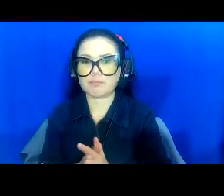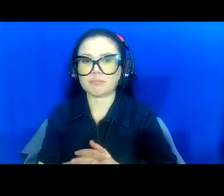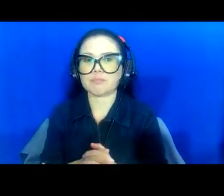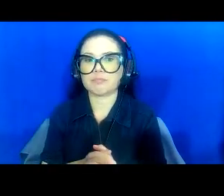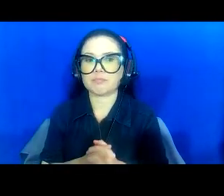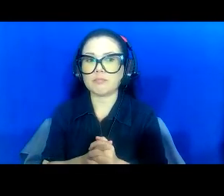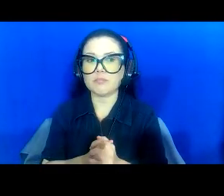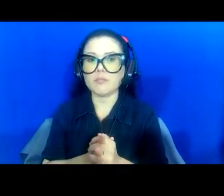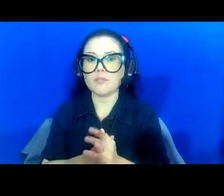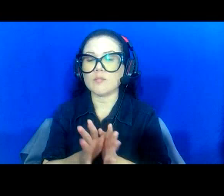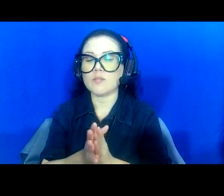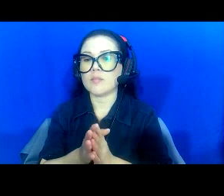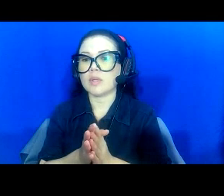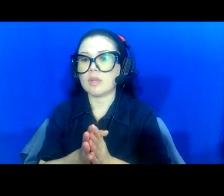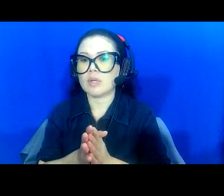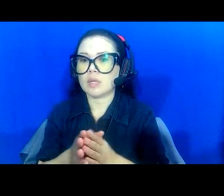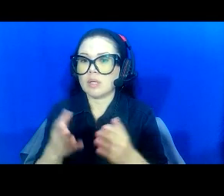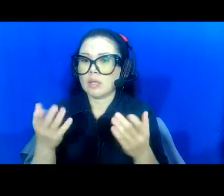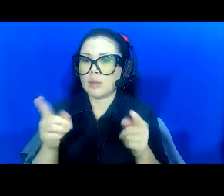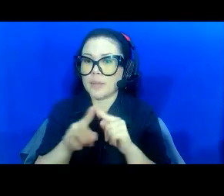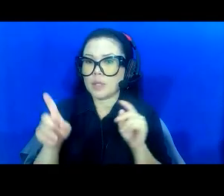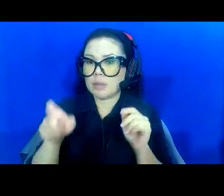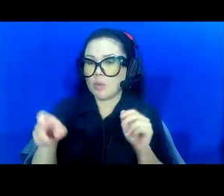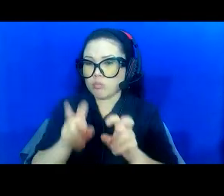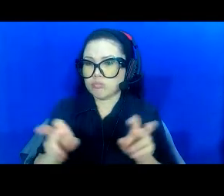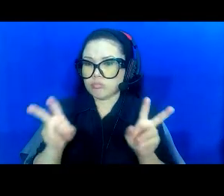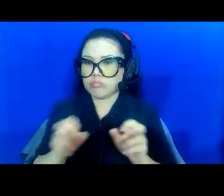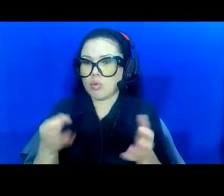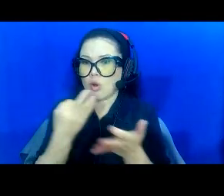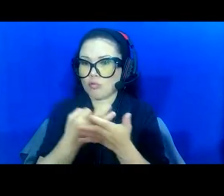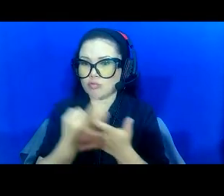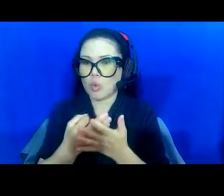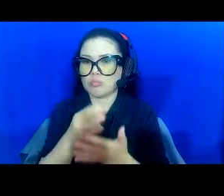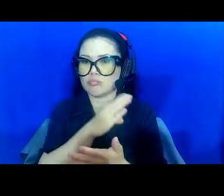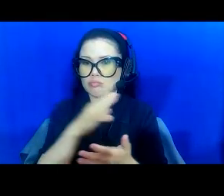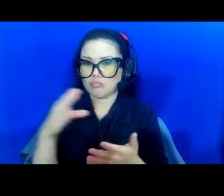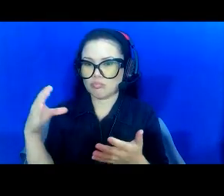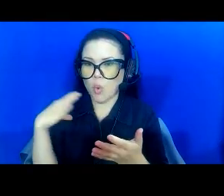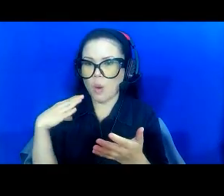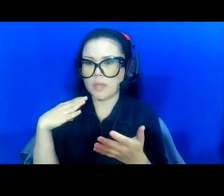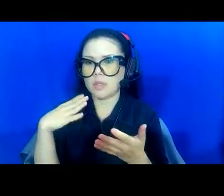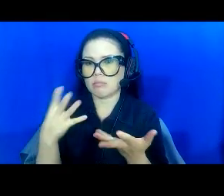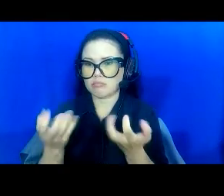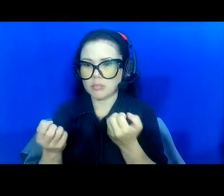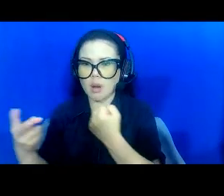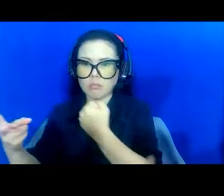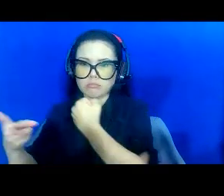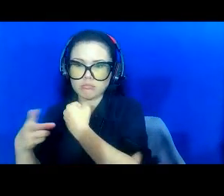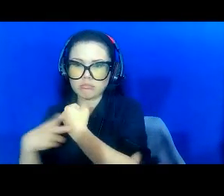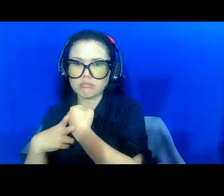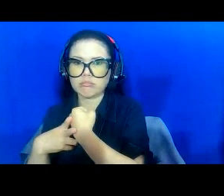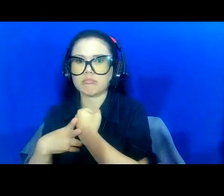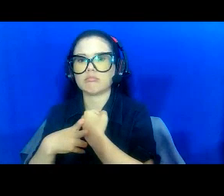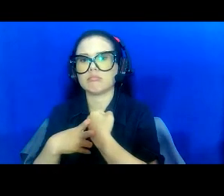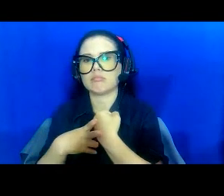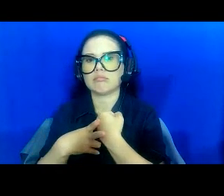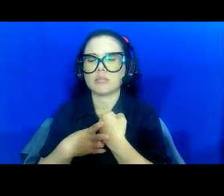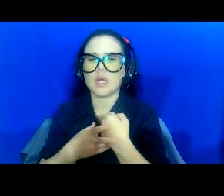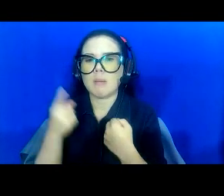comité aprobó separar en una cuenta de fondo de reserva, que se estaba reservando ese 10% a punto de 4 millones para